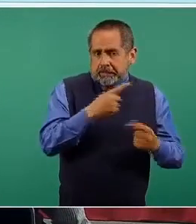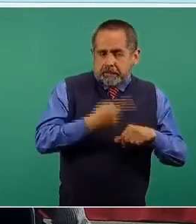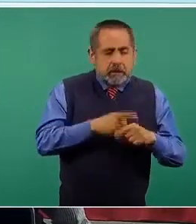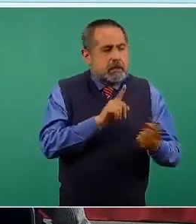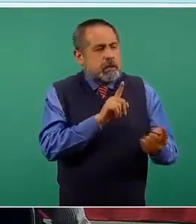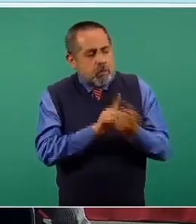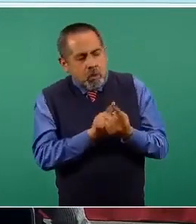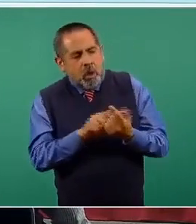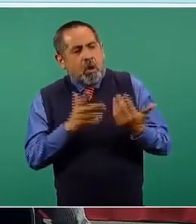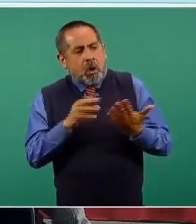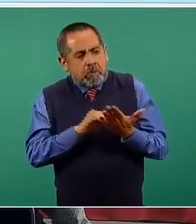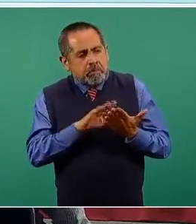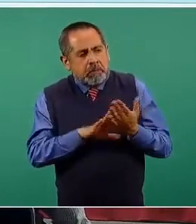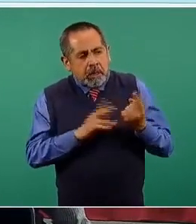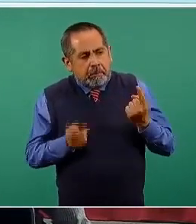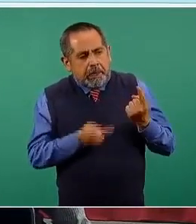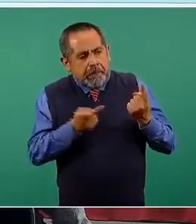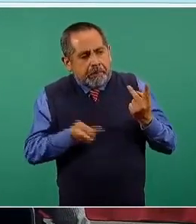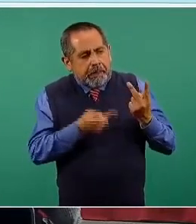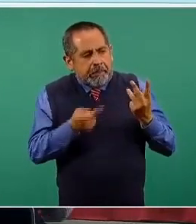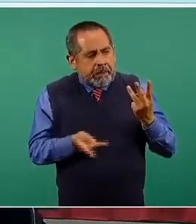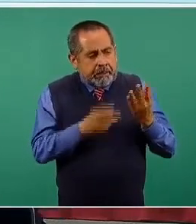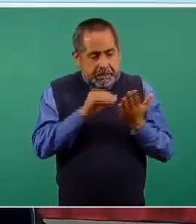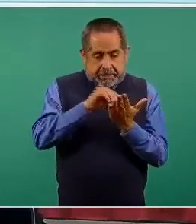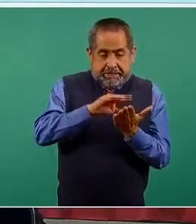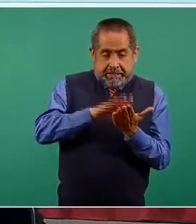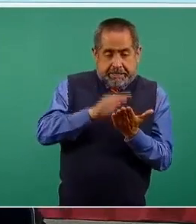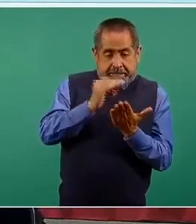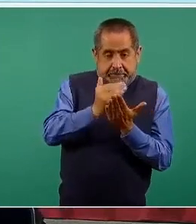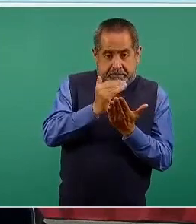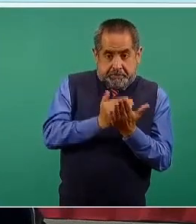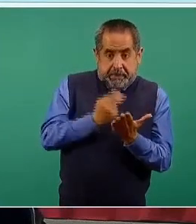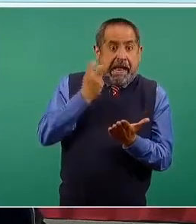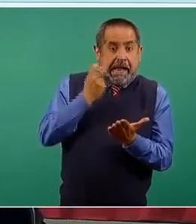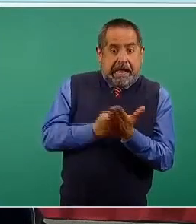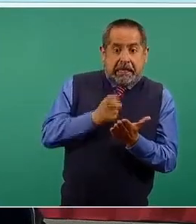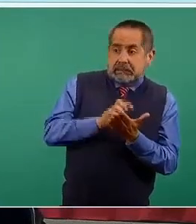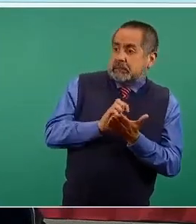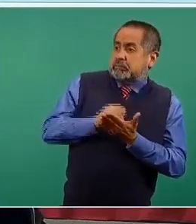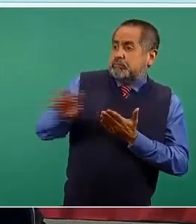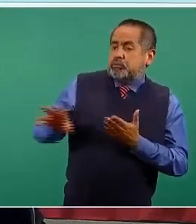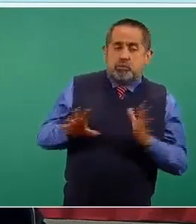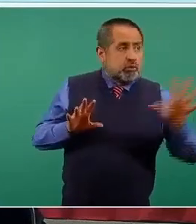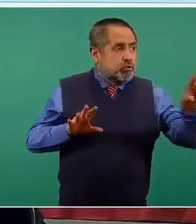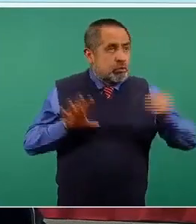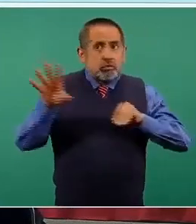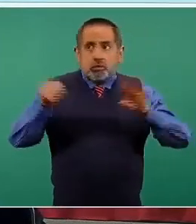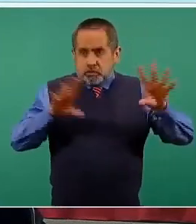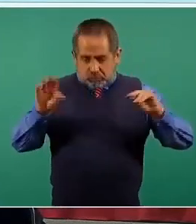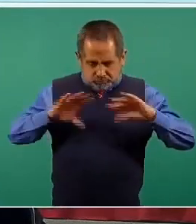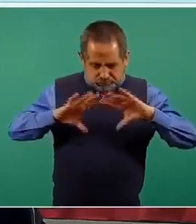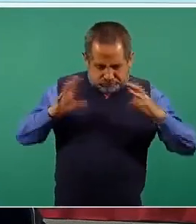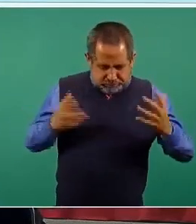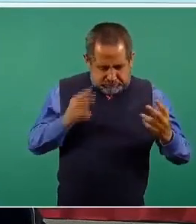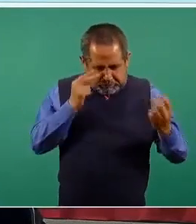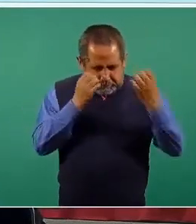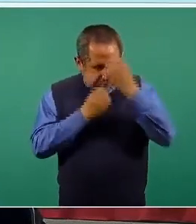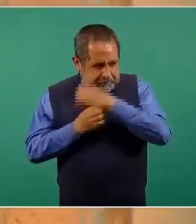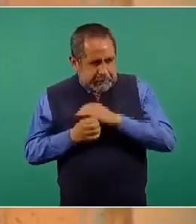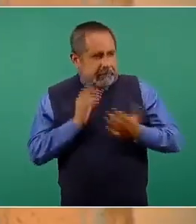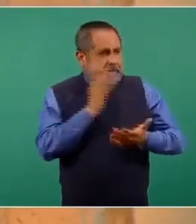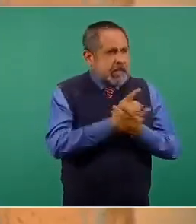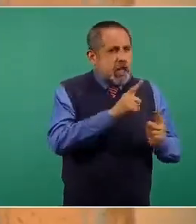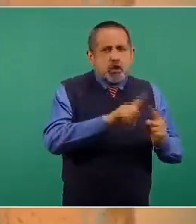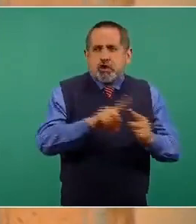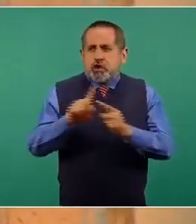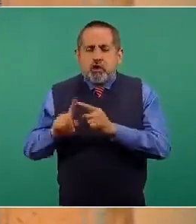se presenta, se interroga y esa herramienta técnica nos permite ir conociendo el perfil de la enfermedad. Y es por